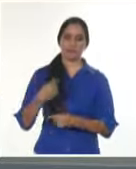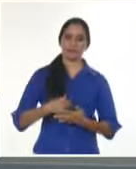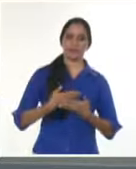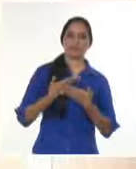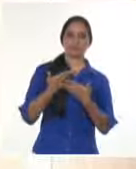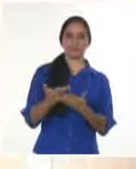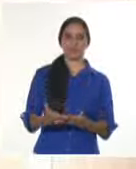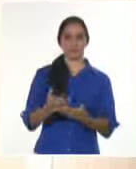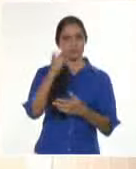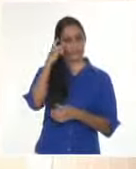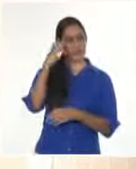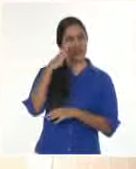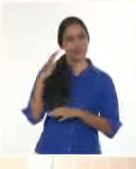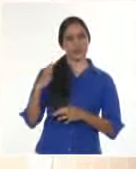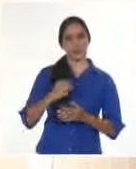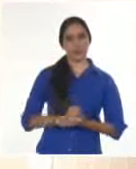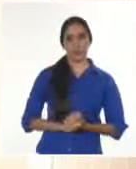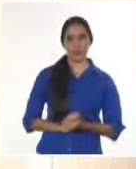Cuba.